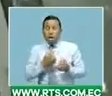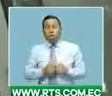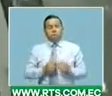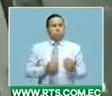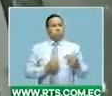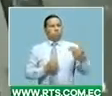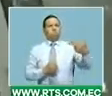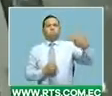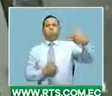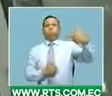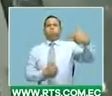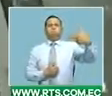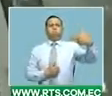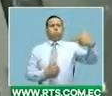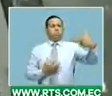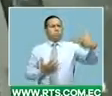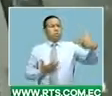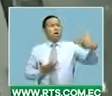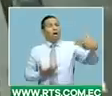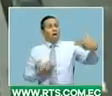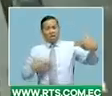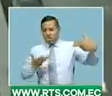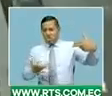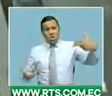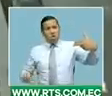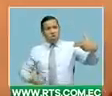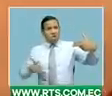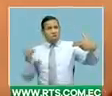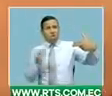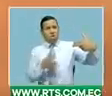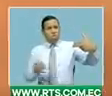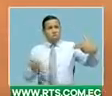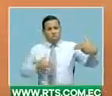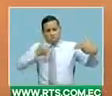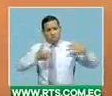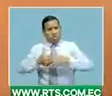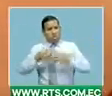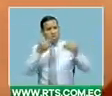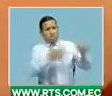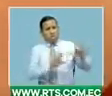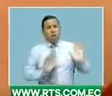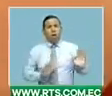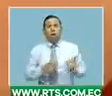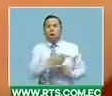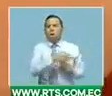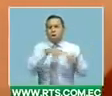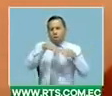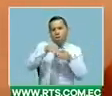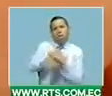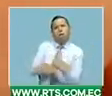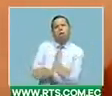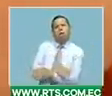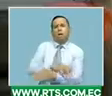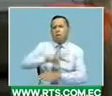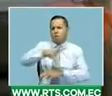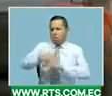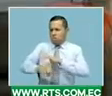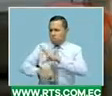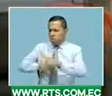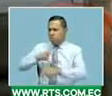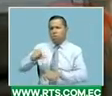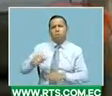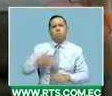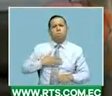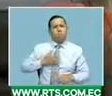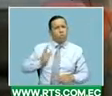y apuntándome, diciéndome que si no le daba el teléfono me iban a matar. Cogieron, entraron al local y comenzaron a robar las pertenencias de mi